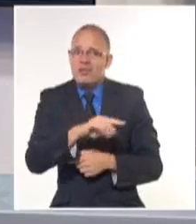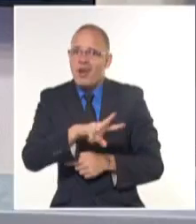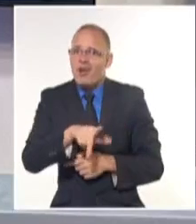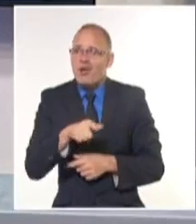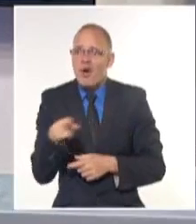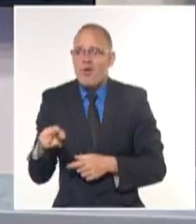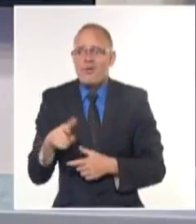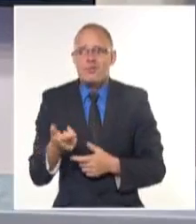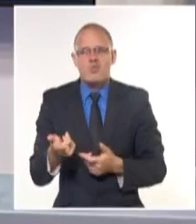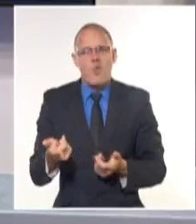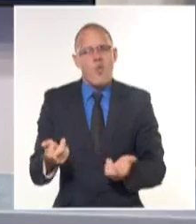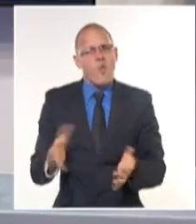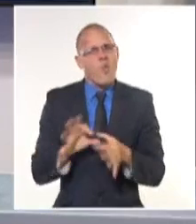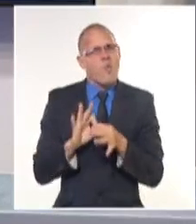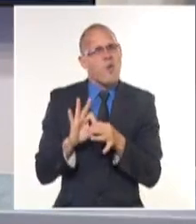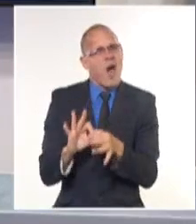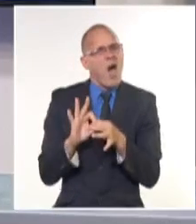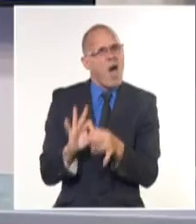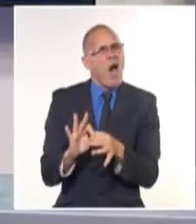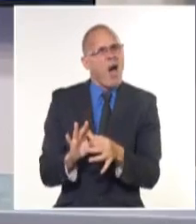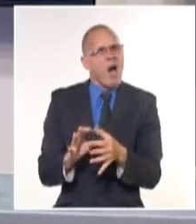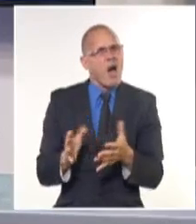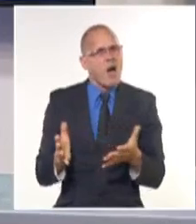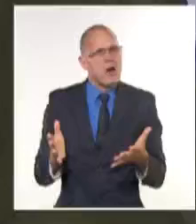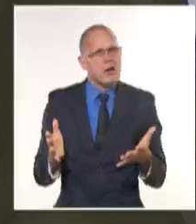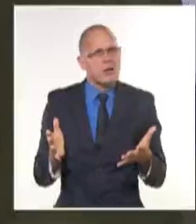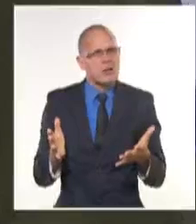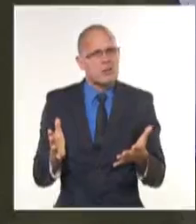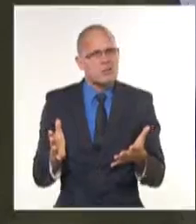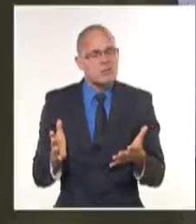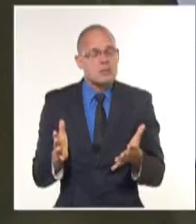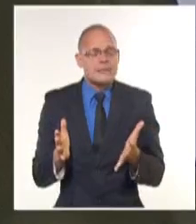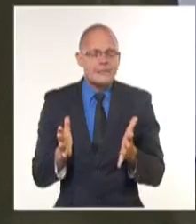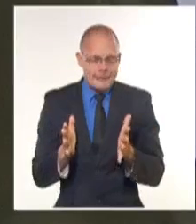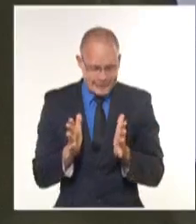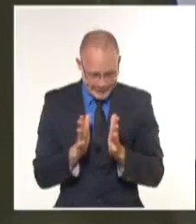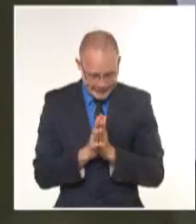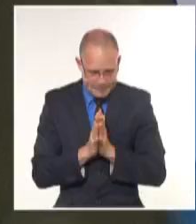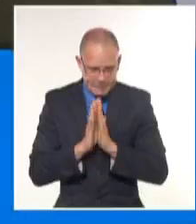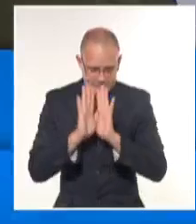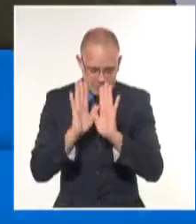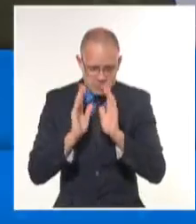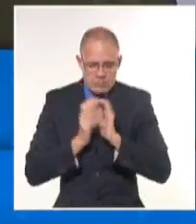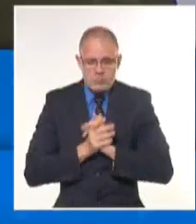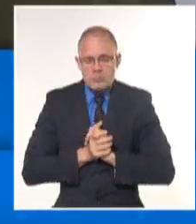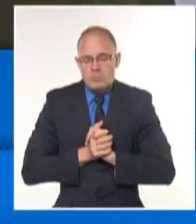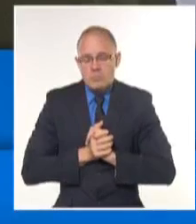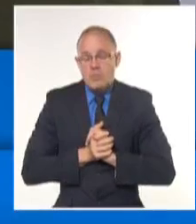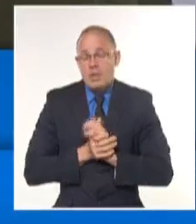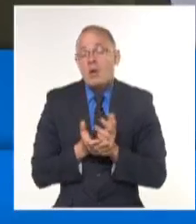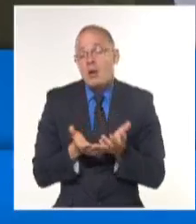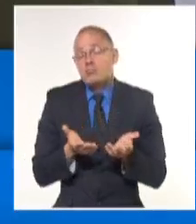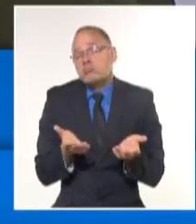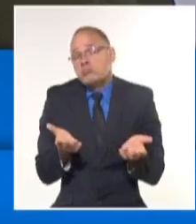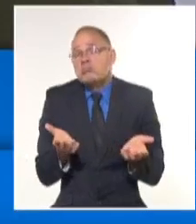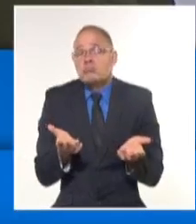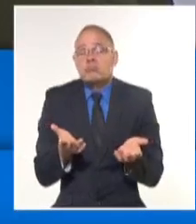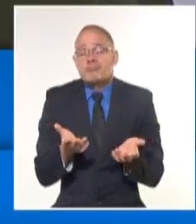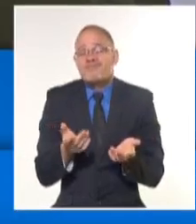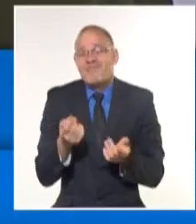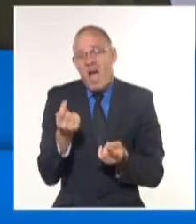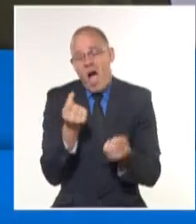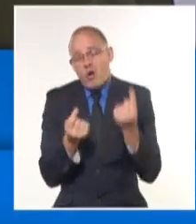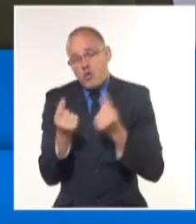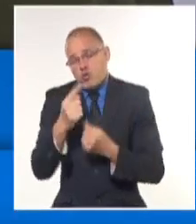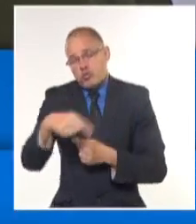esto está rayando con el delito, me imagino, en muchas ocasiones. Sí, han existido casos en que ha sido delitos y ha llevado a